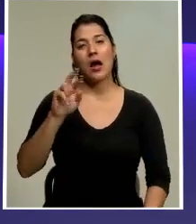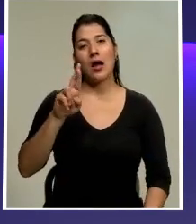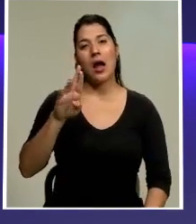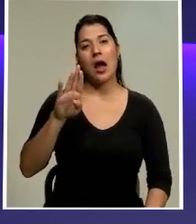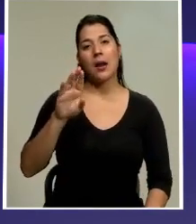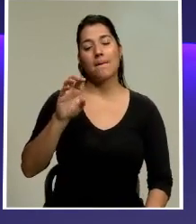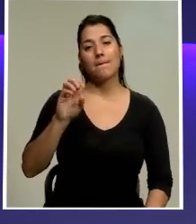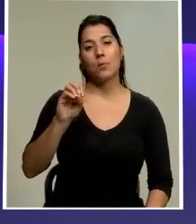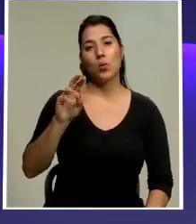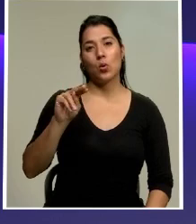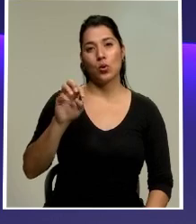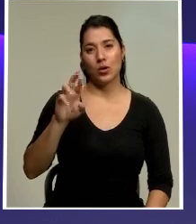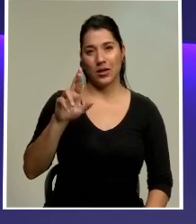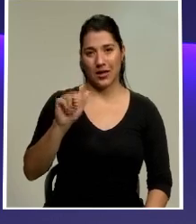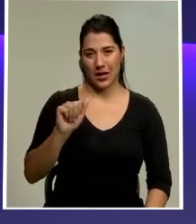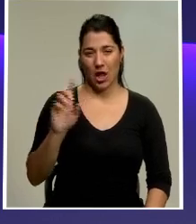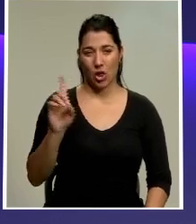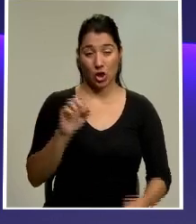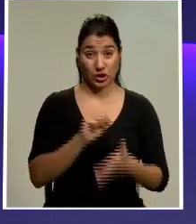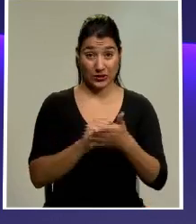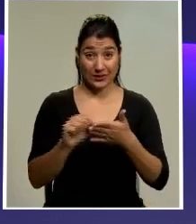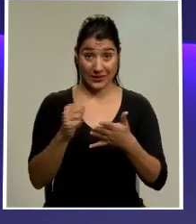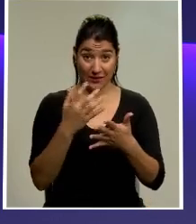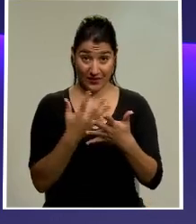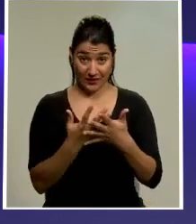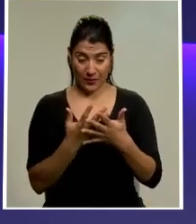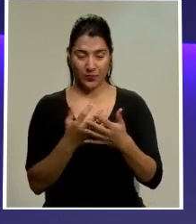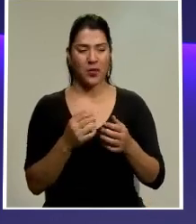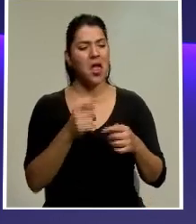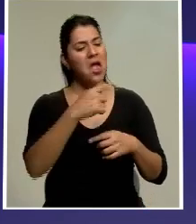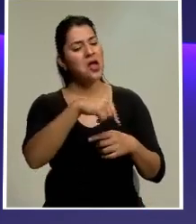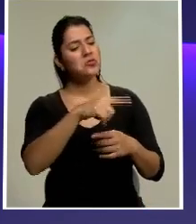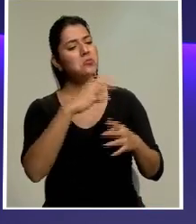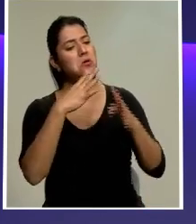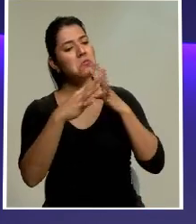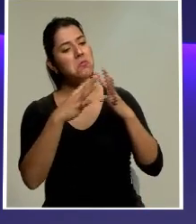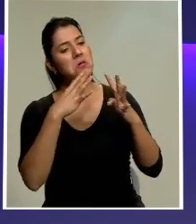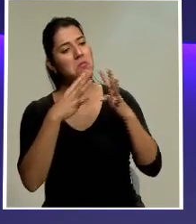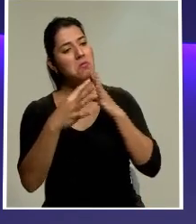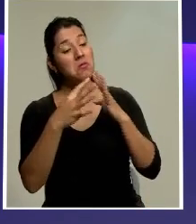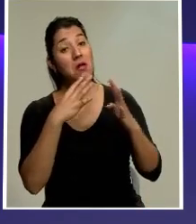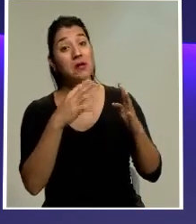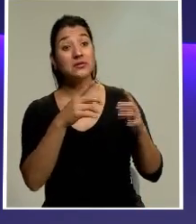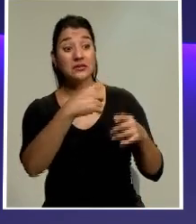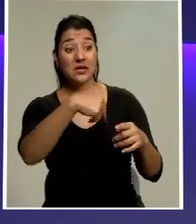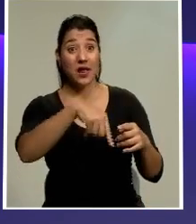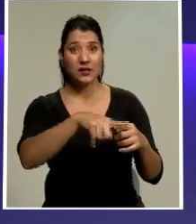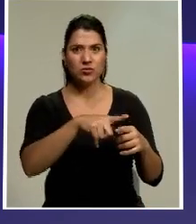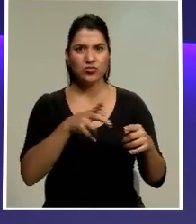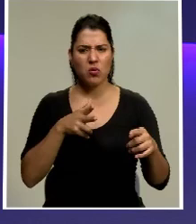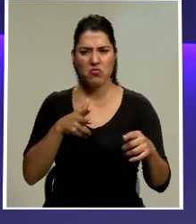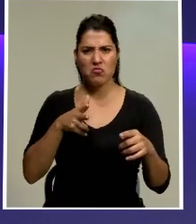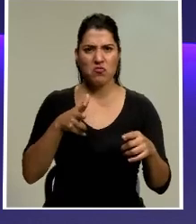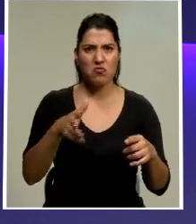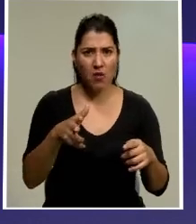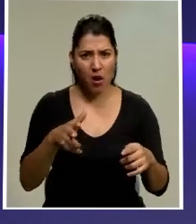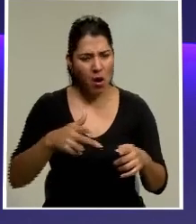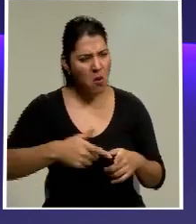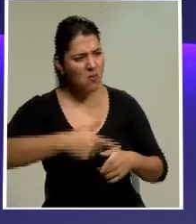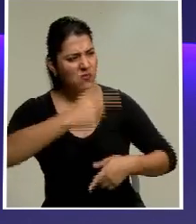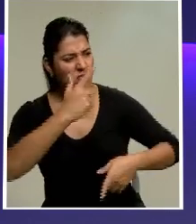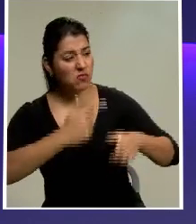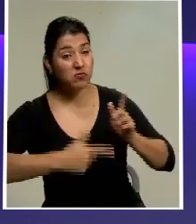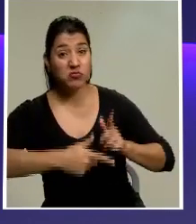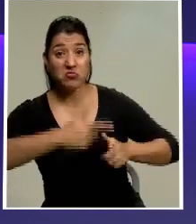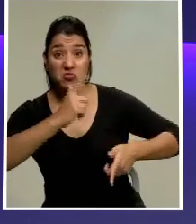de San Sebastián. En ese momento, desde un carro, comenzaron a disparar de manera